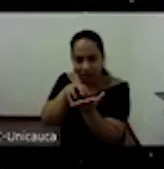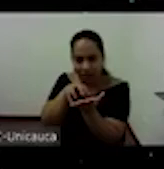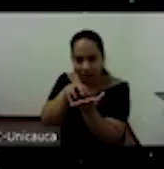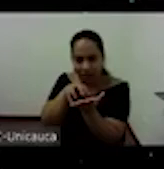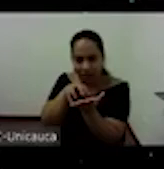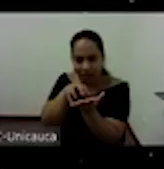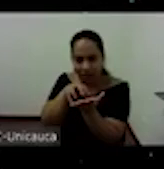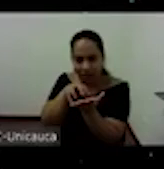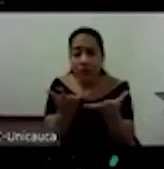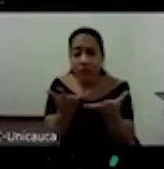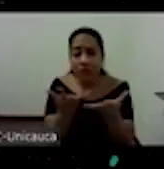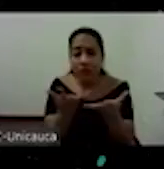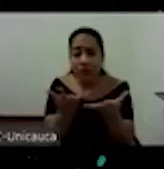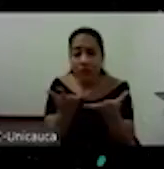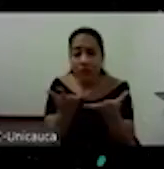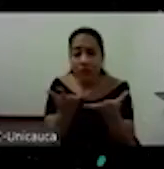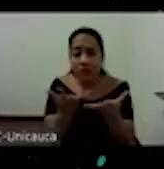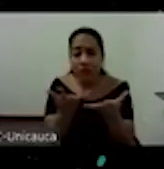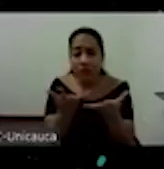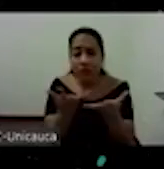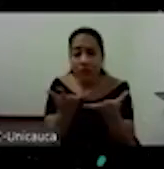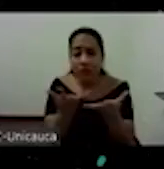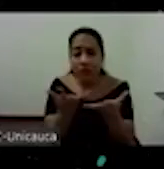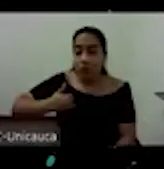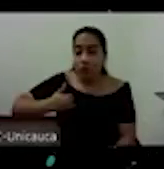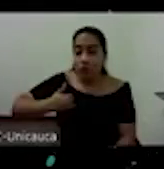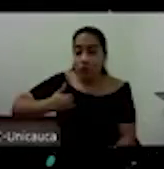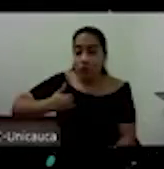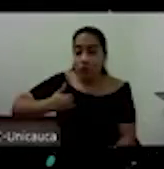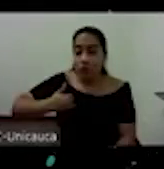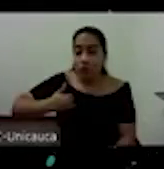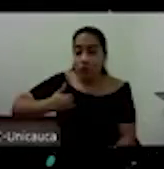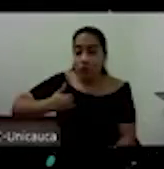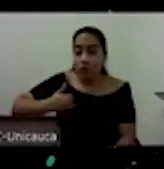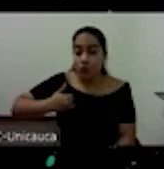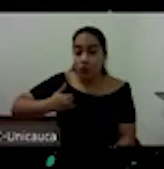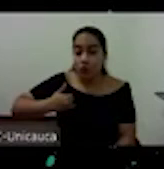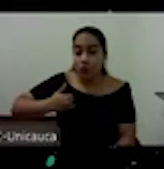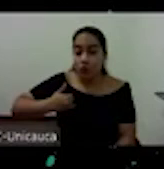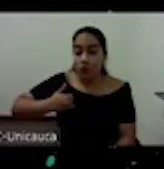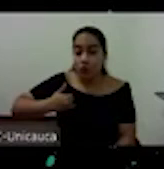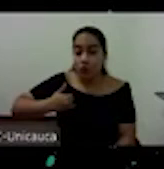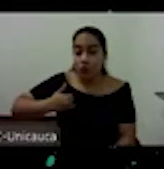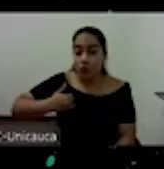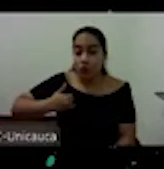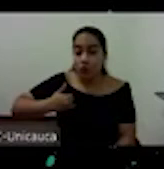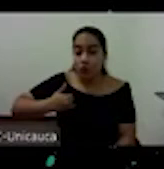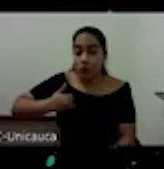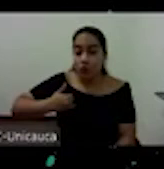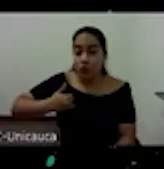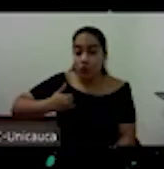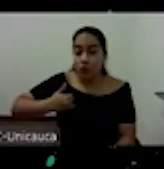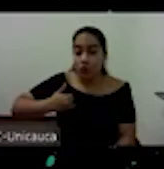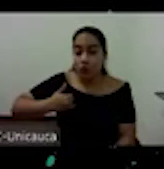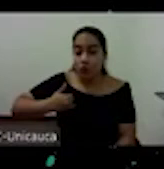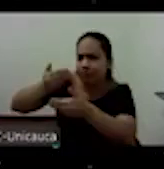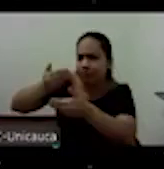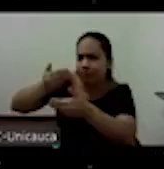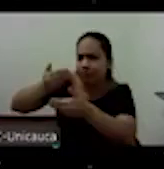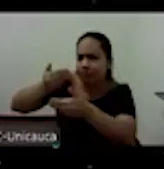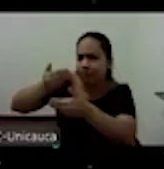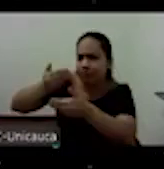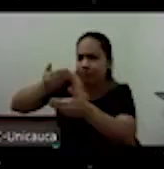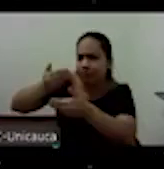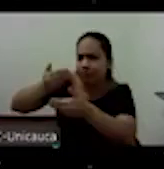infancia o adolescencia de la niña y tienen por objeto facilitar el proceso de aprendizaje para que ellas estén